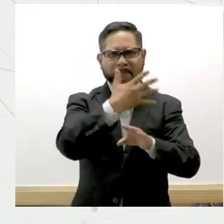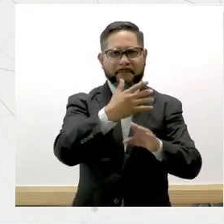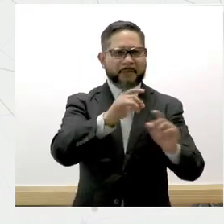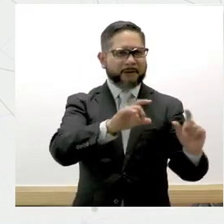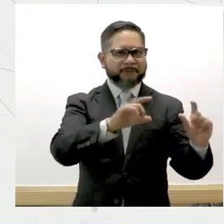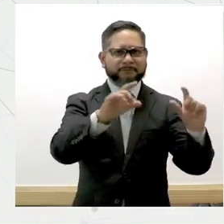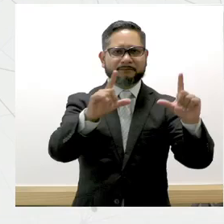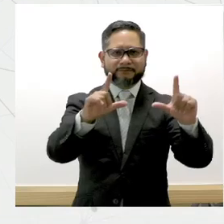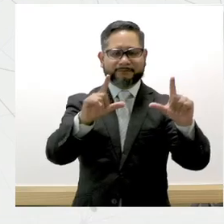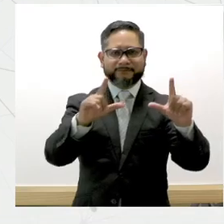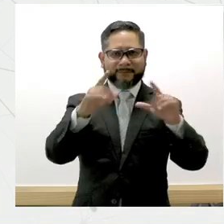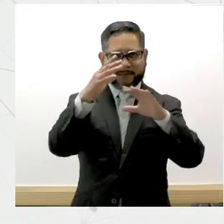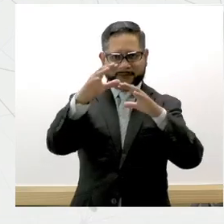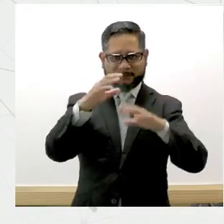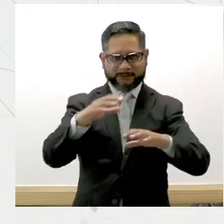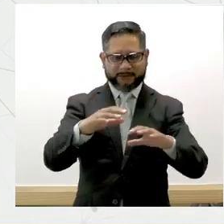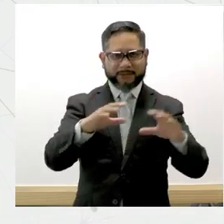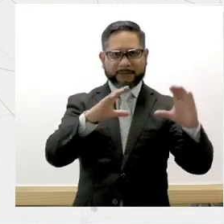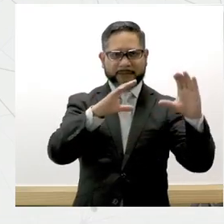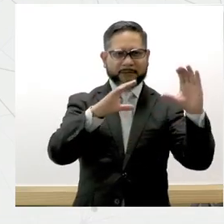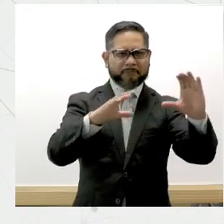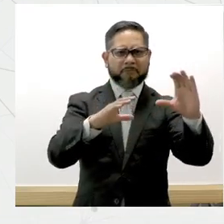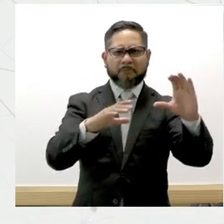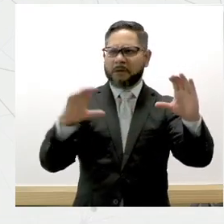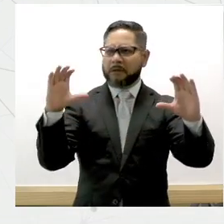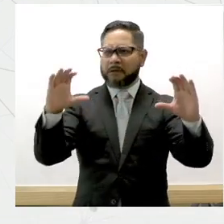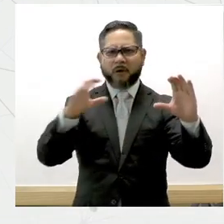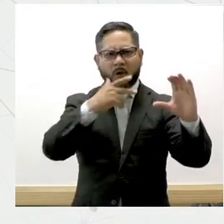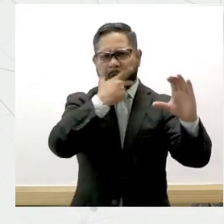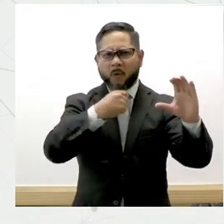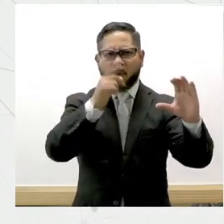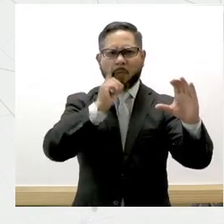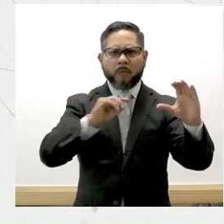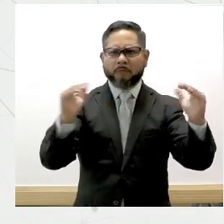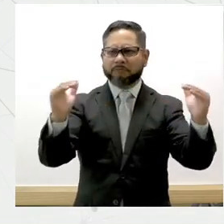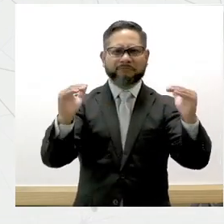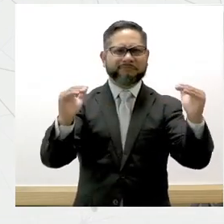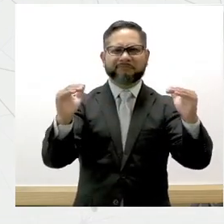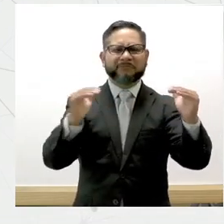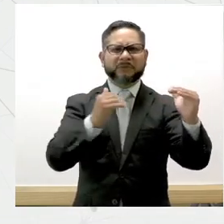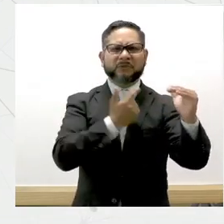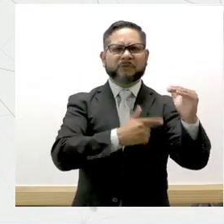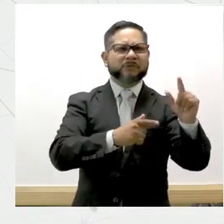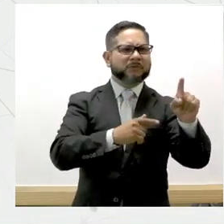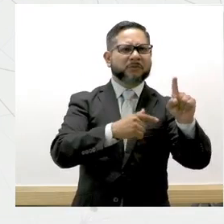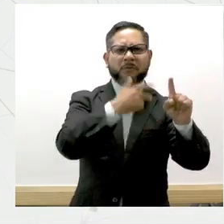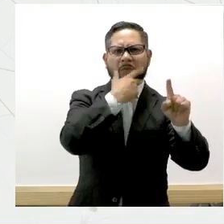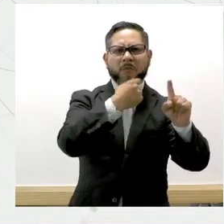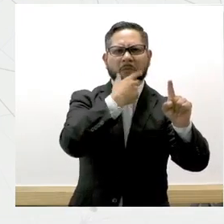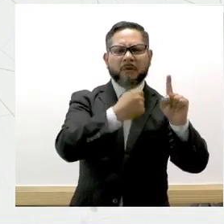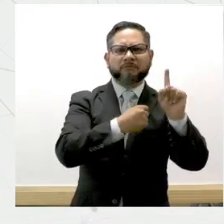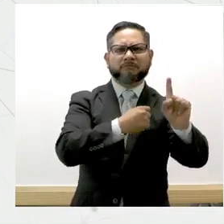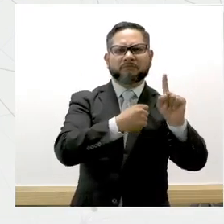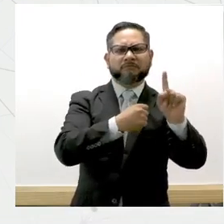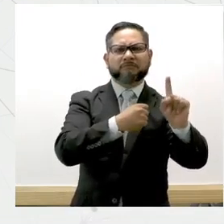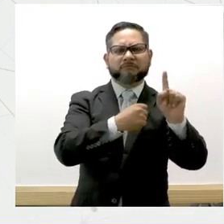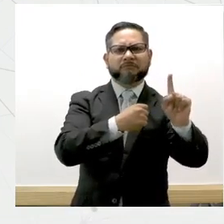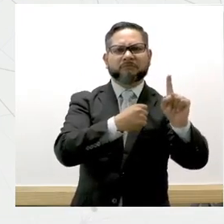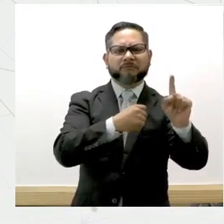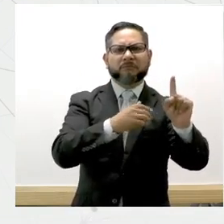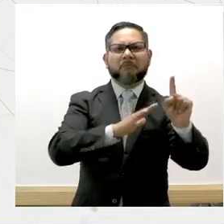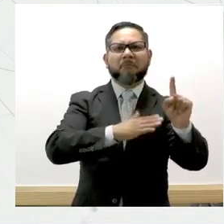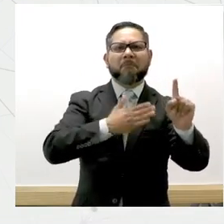de los chatbots como imágenes abstractas, ni masculinas ni femeninas, y no gustaban. masculinas y no gustaban. ¿Adivinamos cuál resultaba más